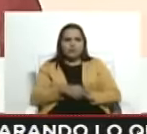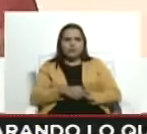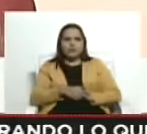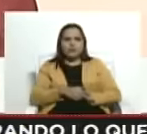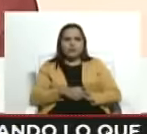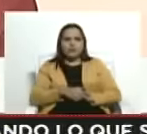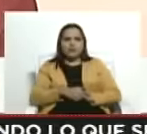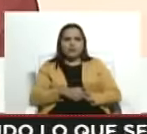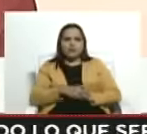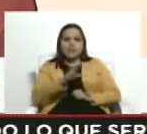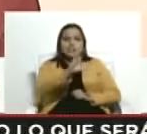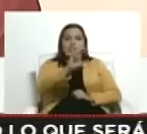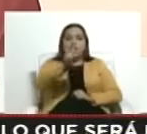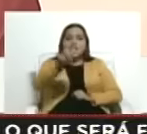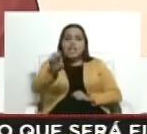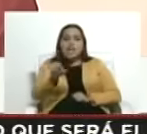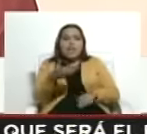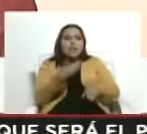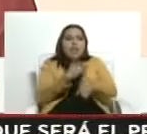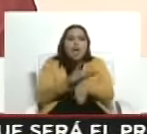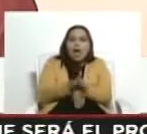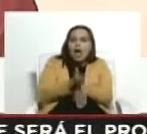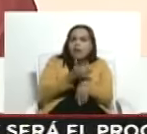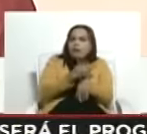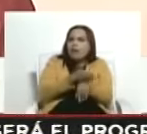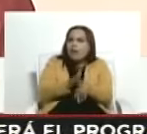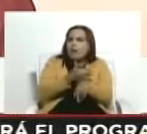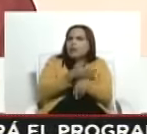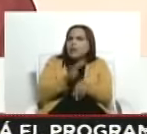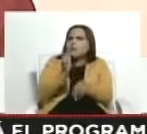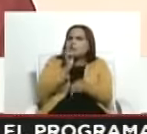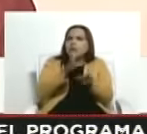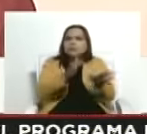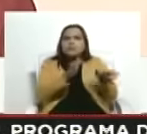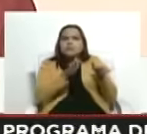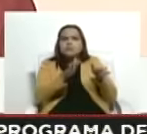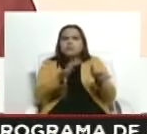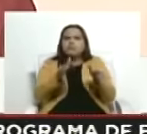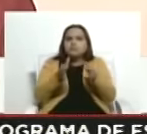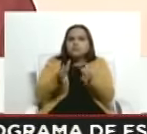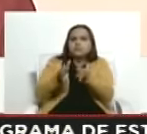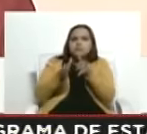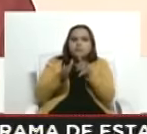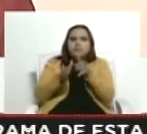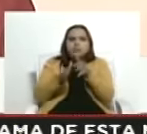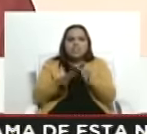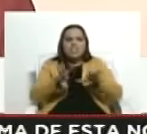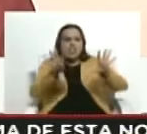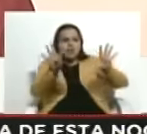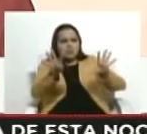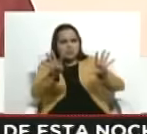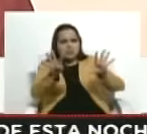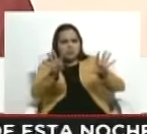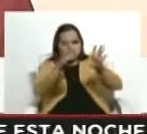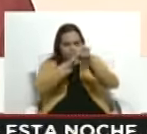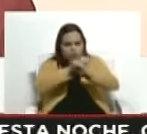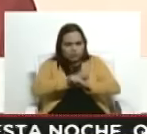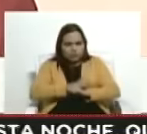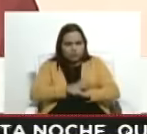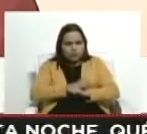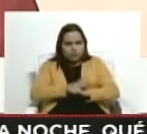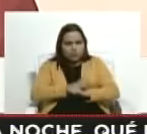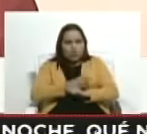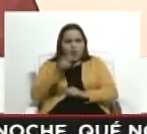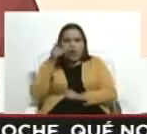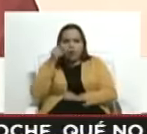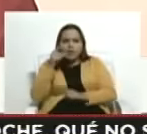Y el CNE se tardaba en dar los resultados. Y como eso de las 9 de la noche, un